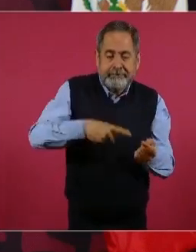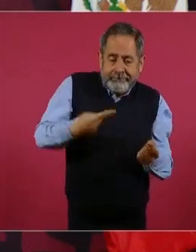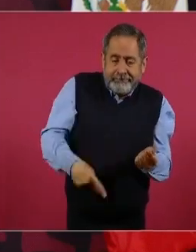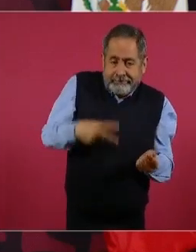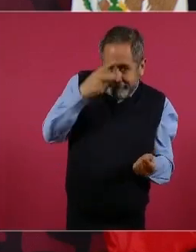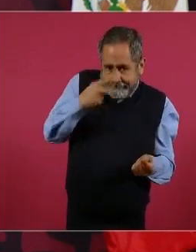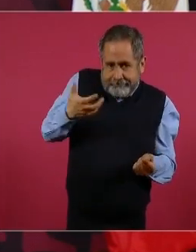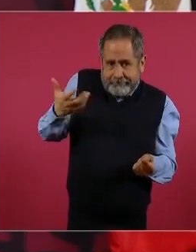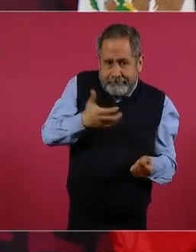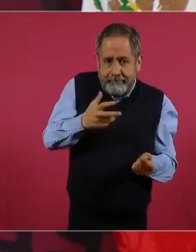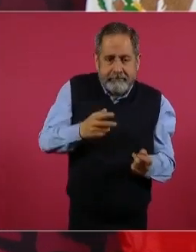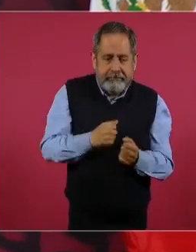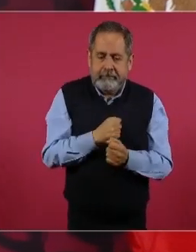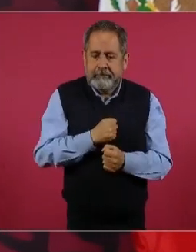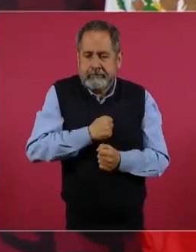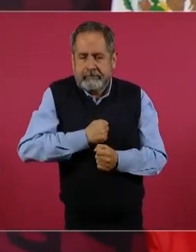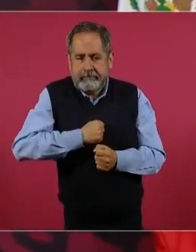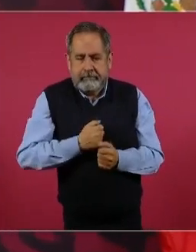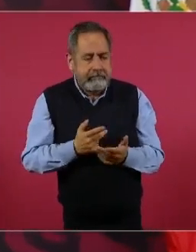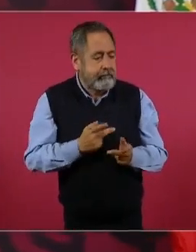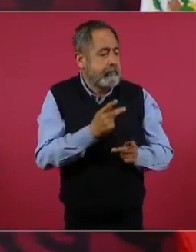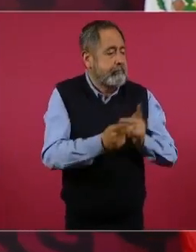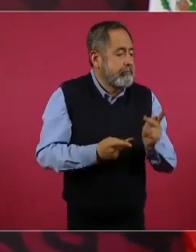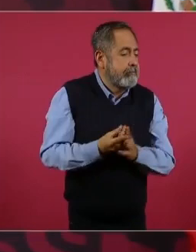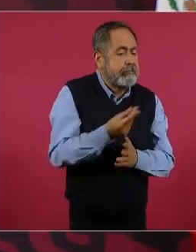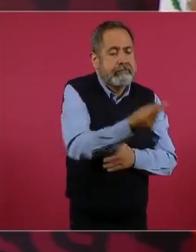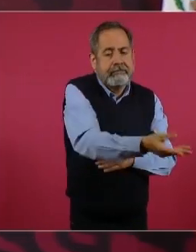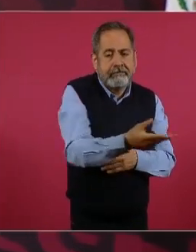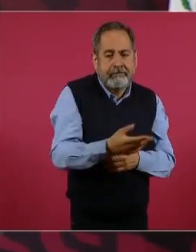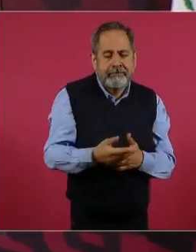otorgado por influyentismo,